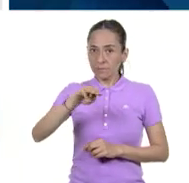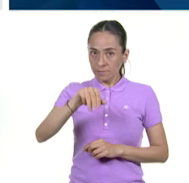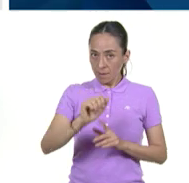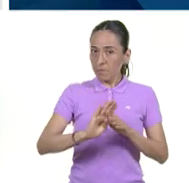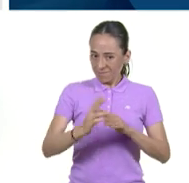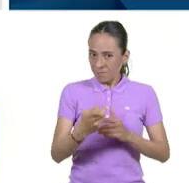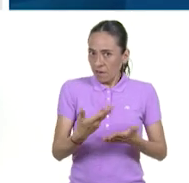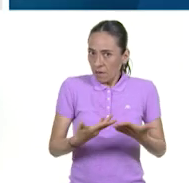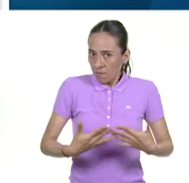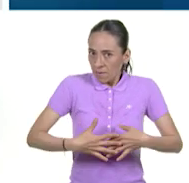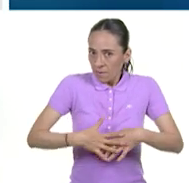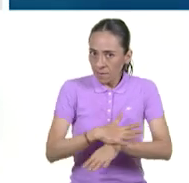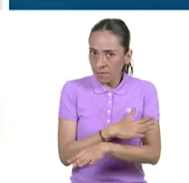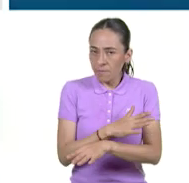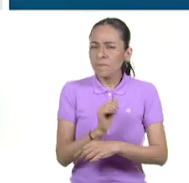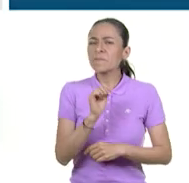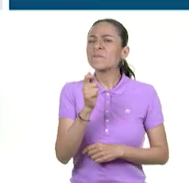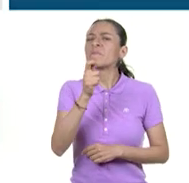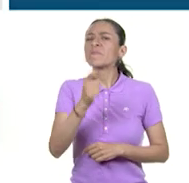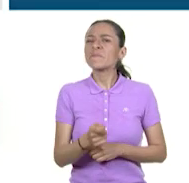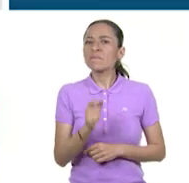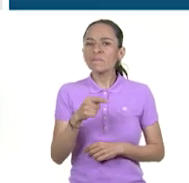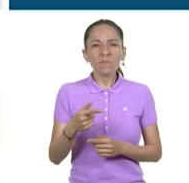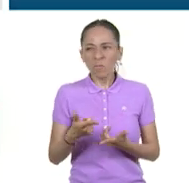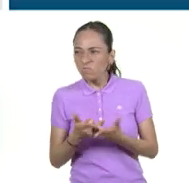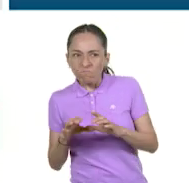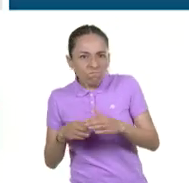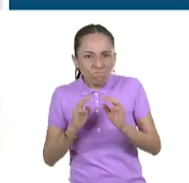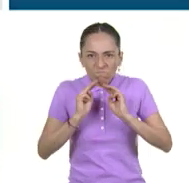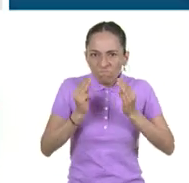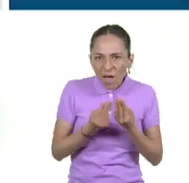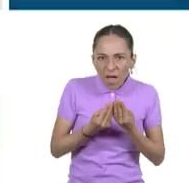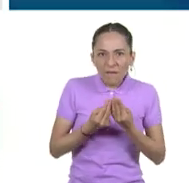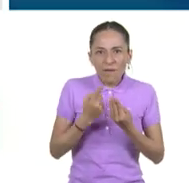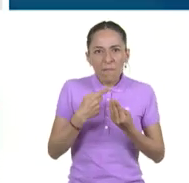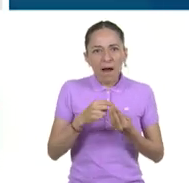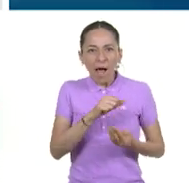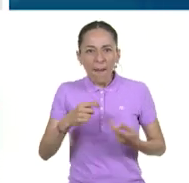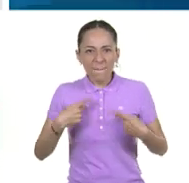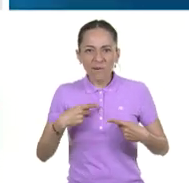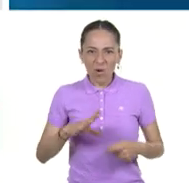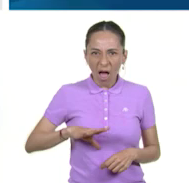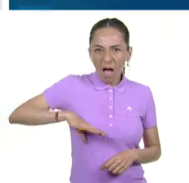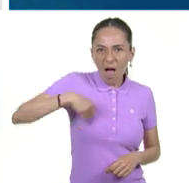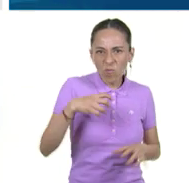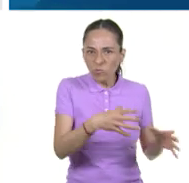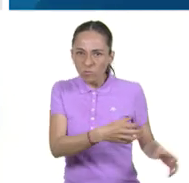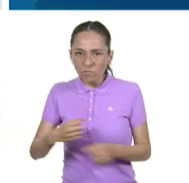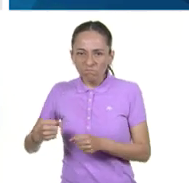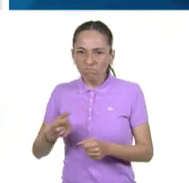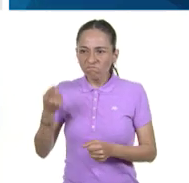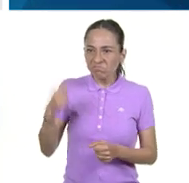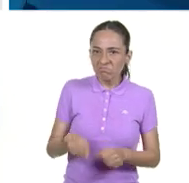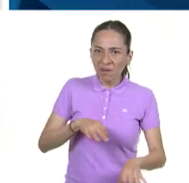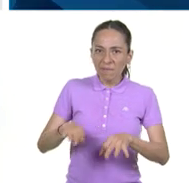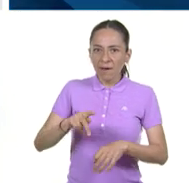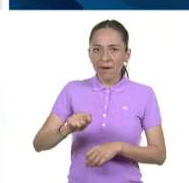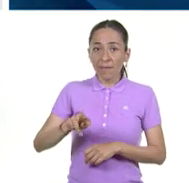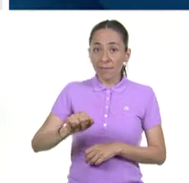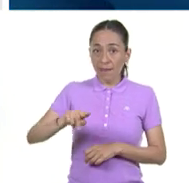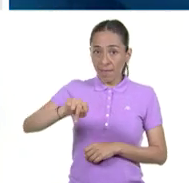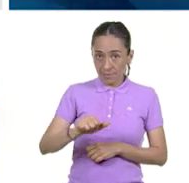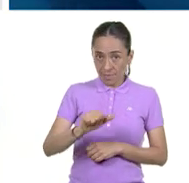El otro es el involucramiento de las redes de trata y crimen organizado. Antes veíamos un fenómeno en el cual los polleros